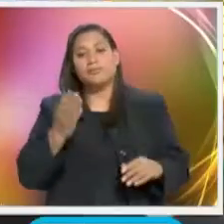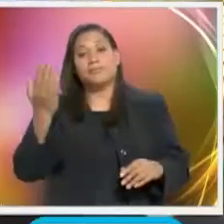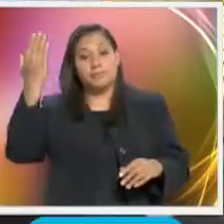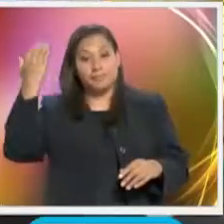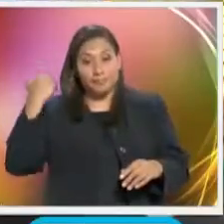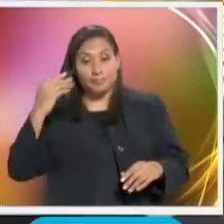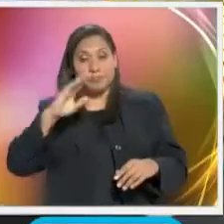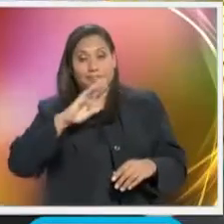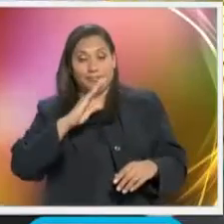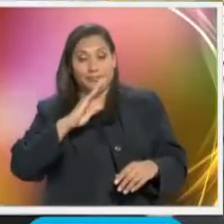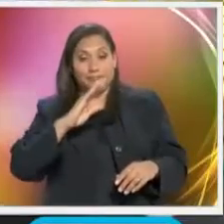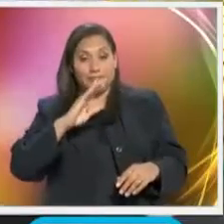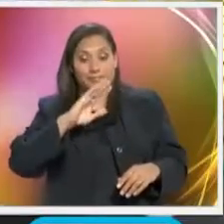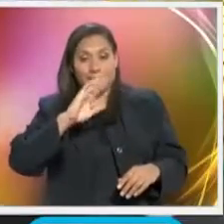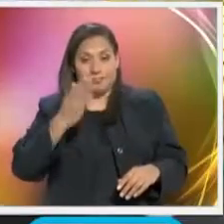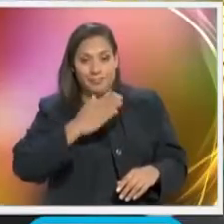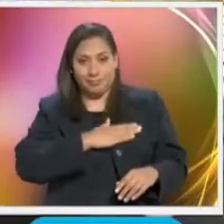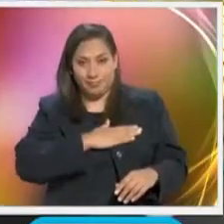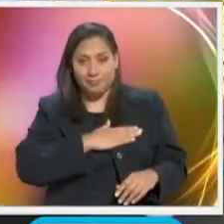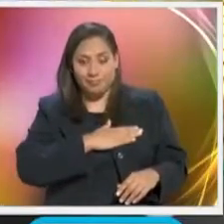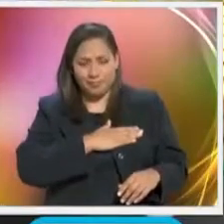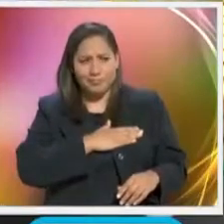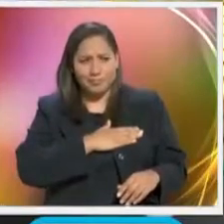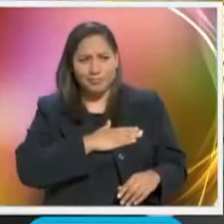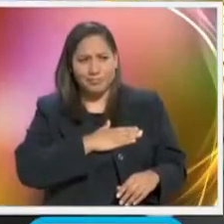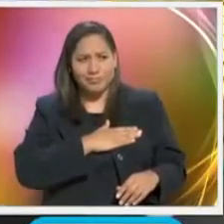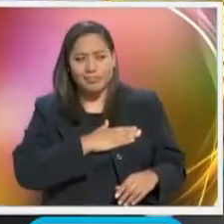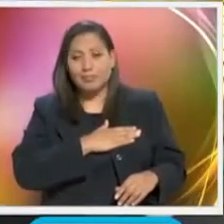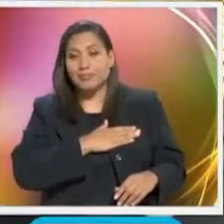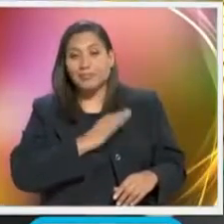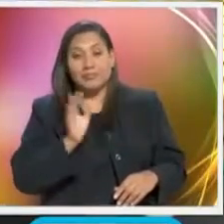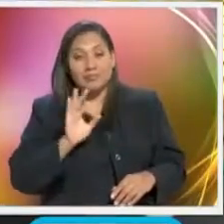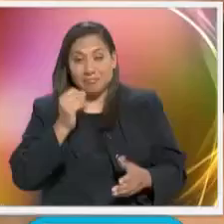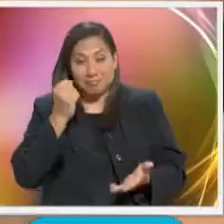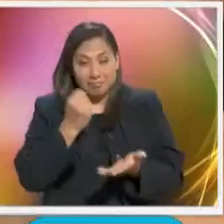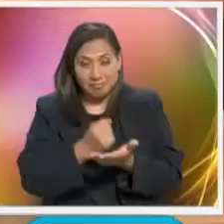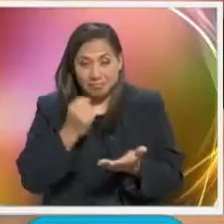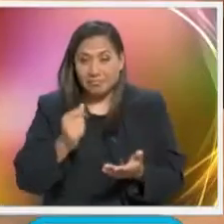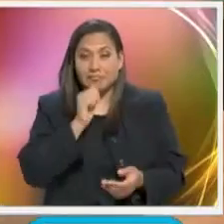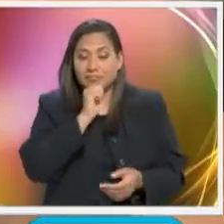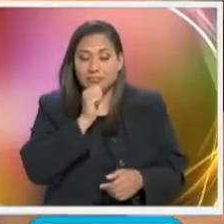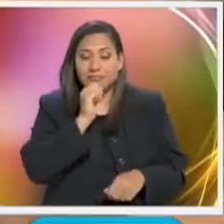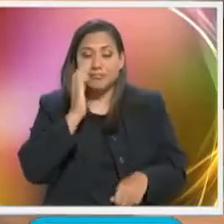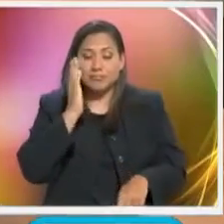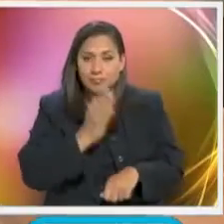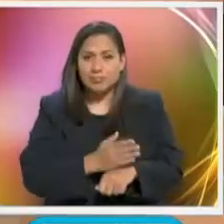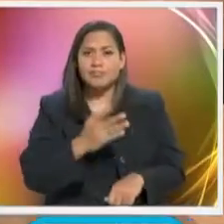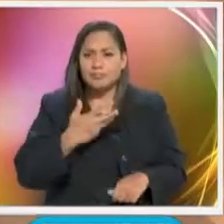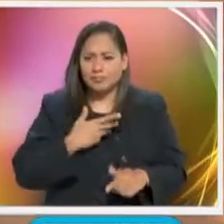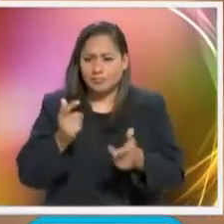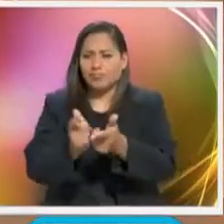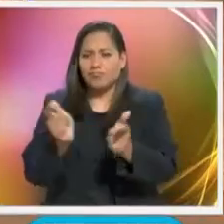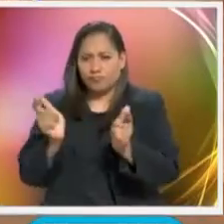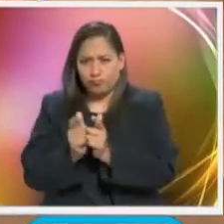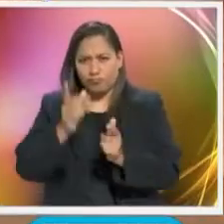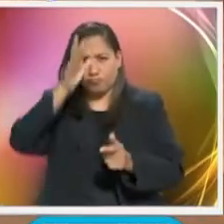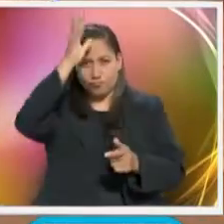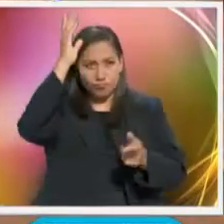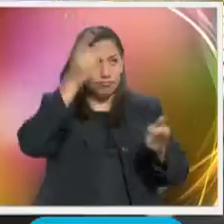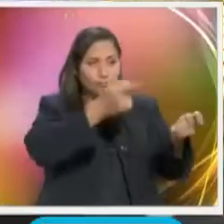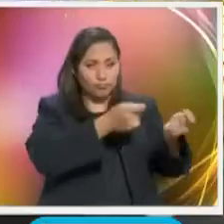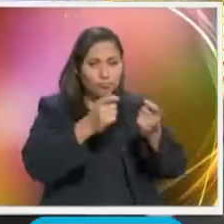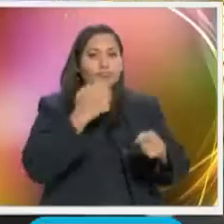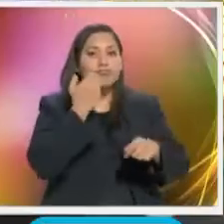colonia había pues no, a lo mejor no oficialmente sancionados, pero sí ya existían brigadas de estas de